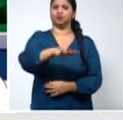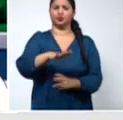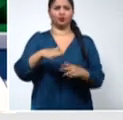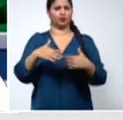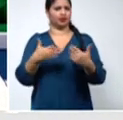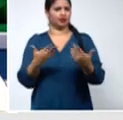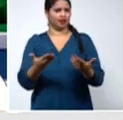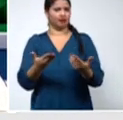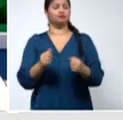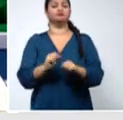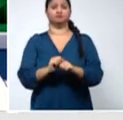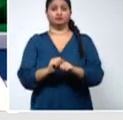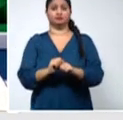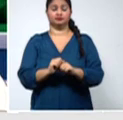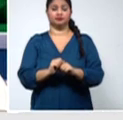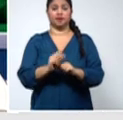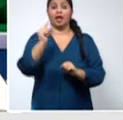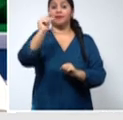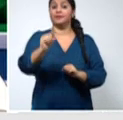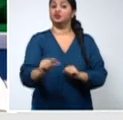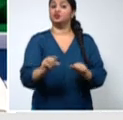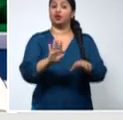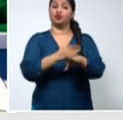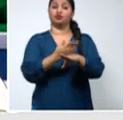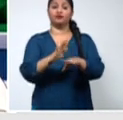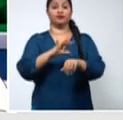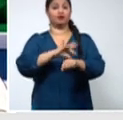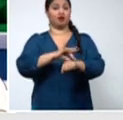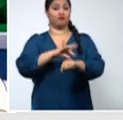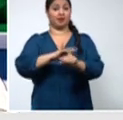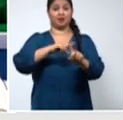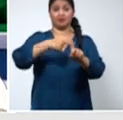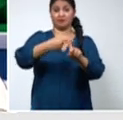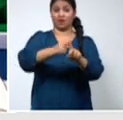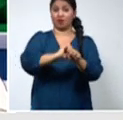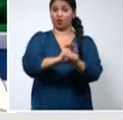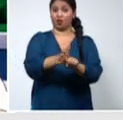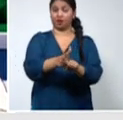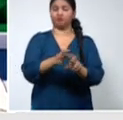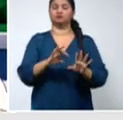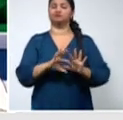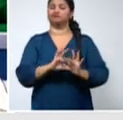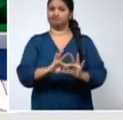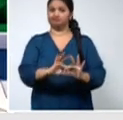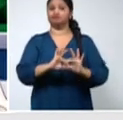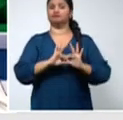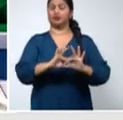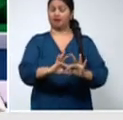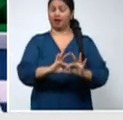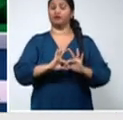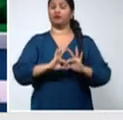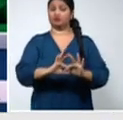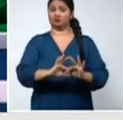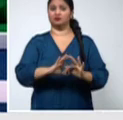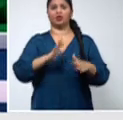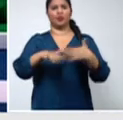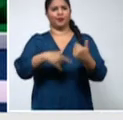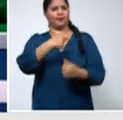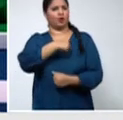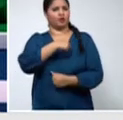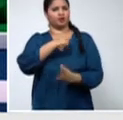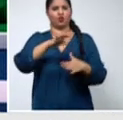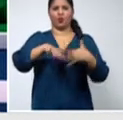generalmente tiende a complicarse cuando adquiere la COVID una persona con esta enfermedad previa,